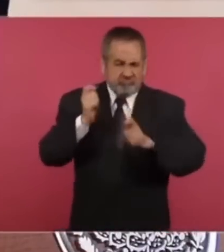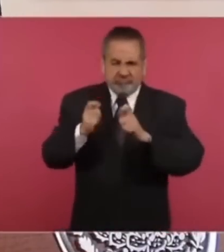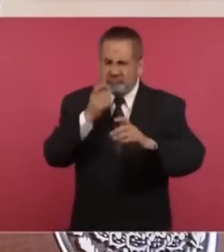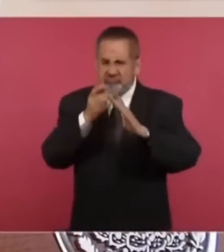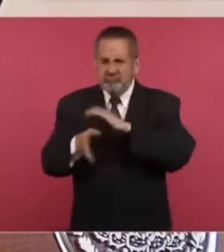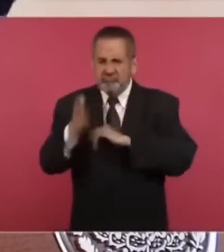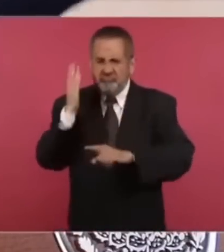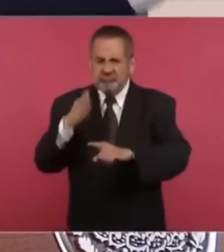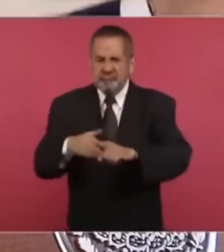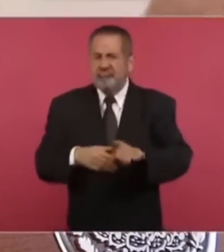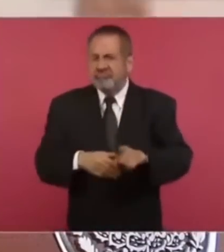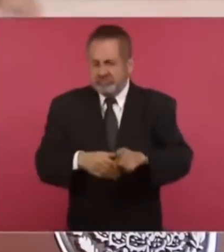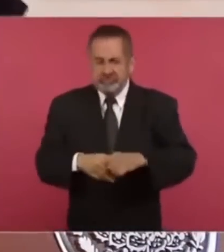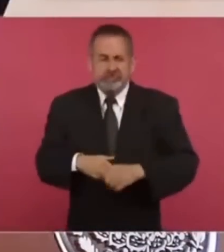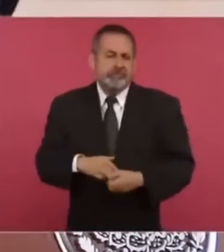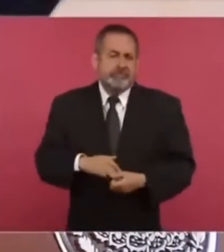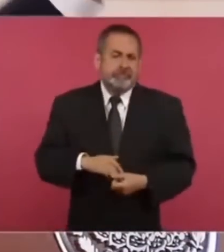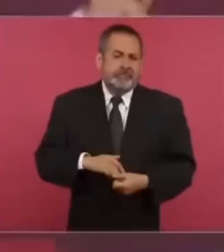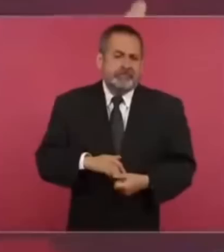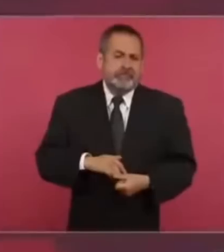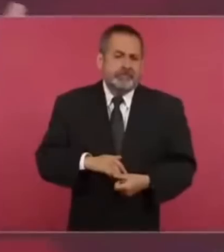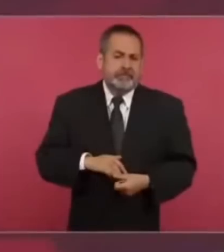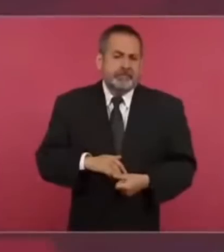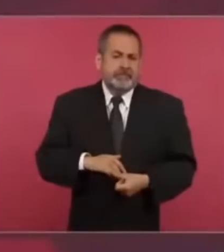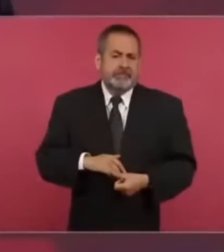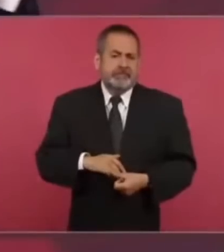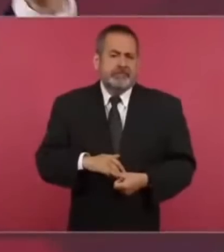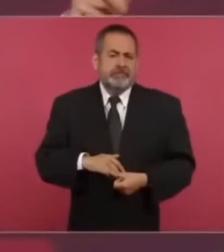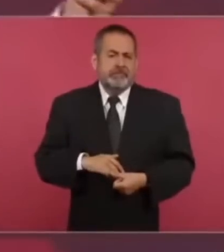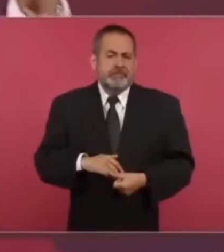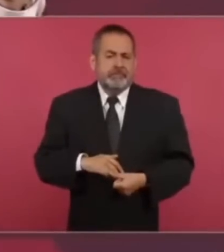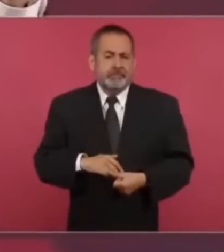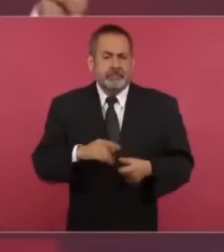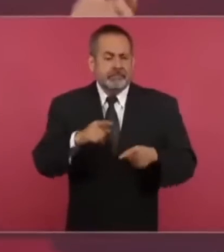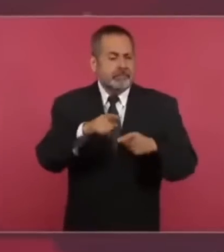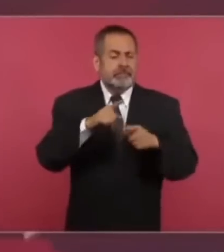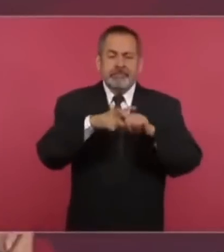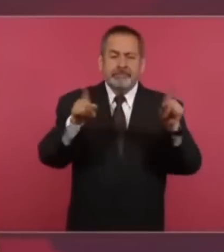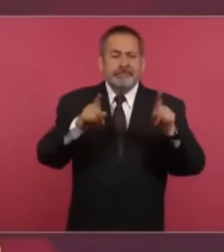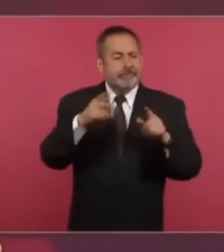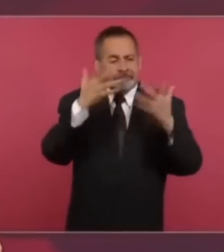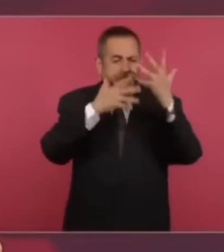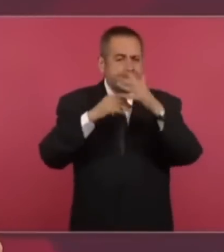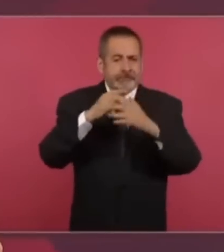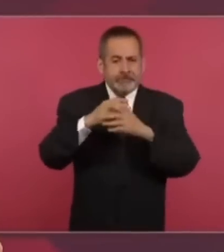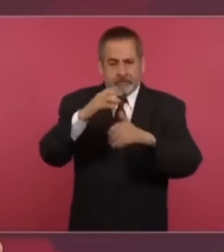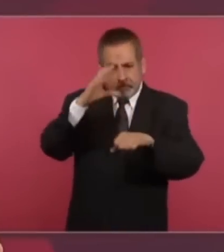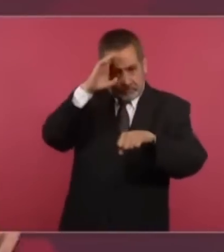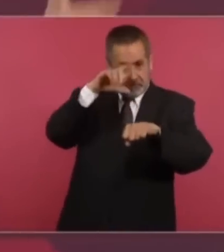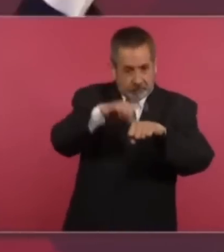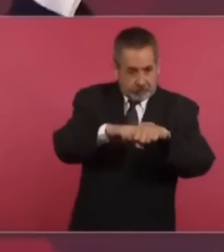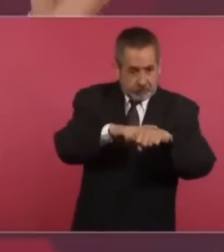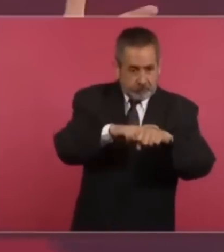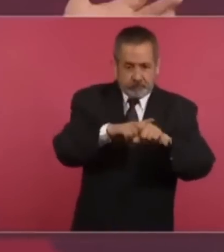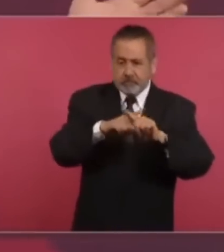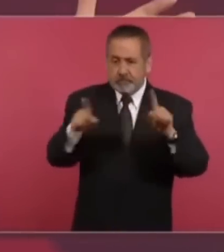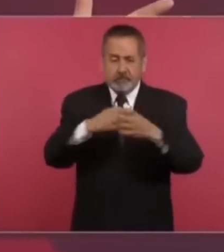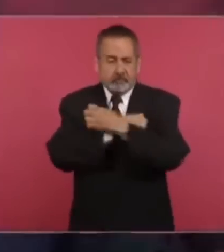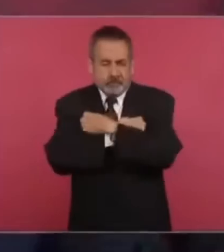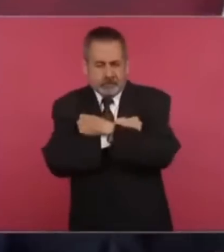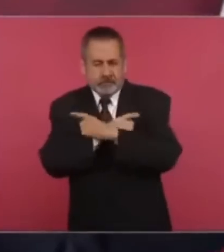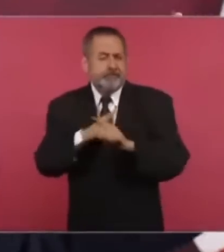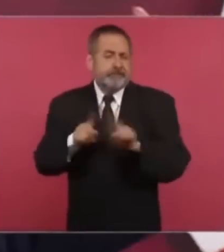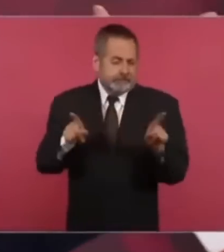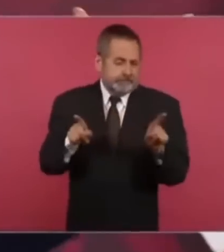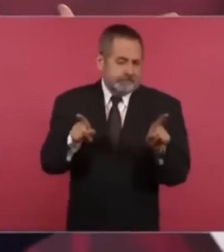Y viene luego también la confusión entre cultura y educación. Por eso hay